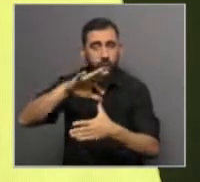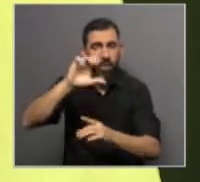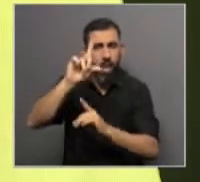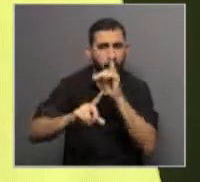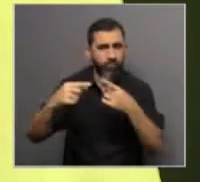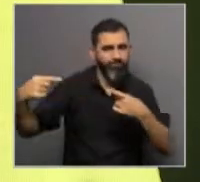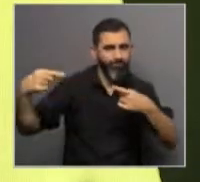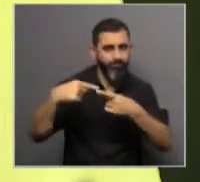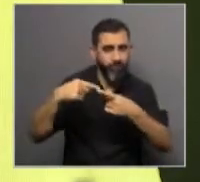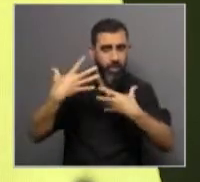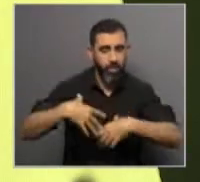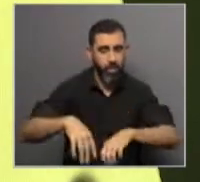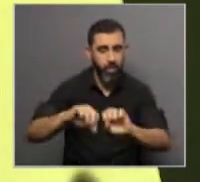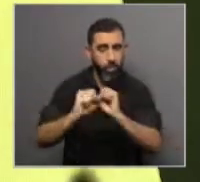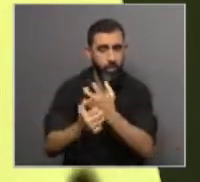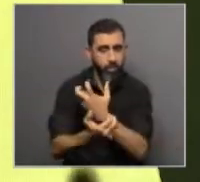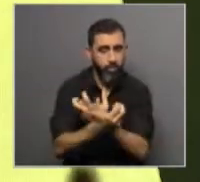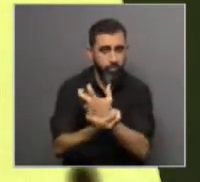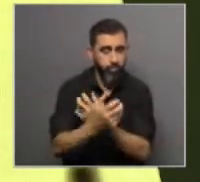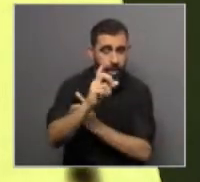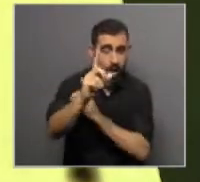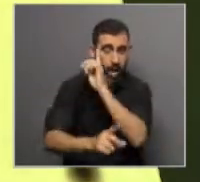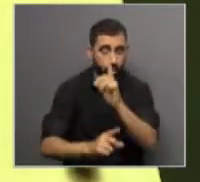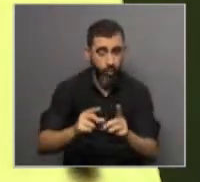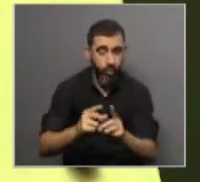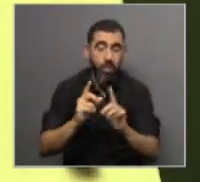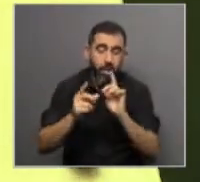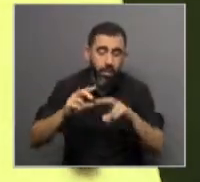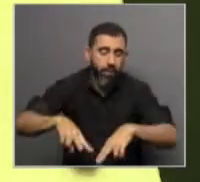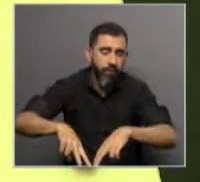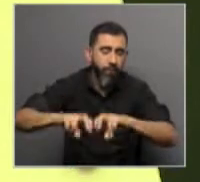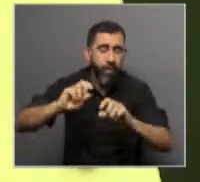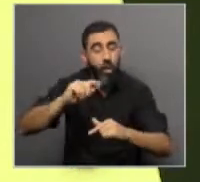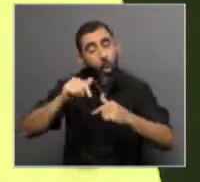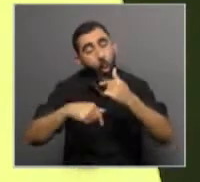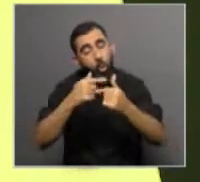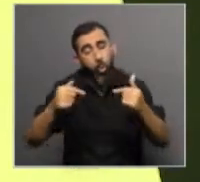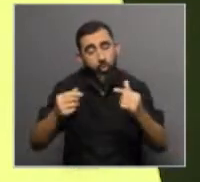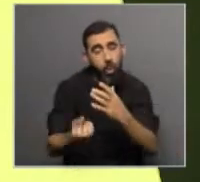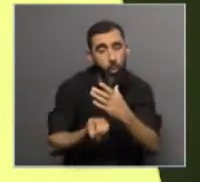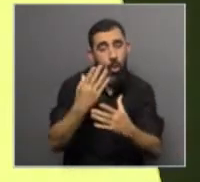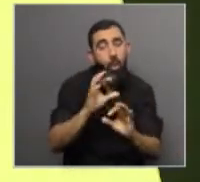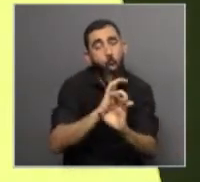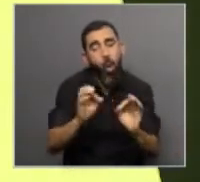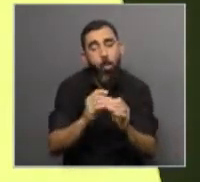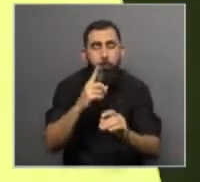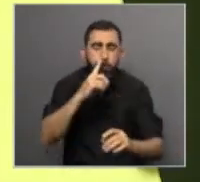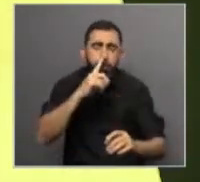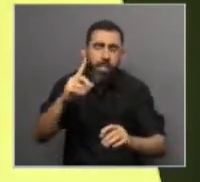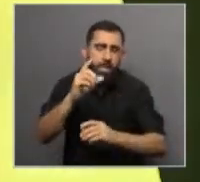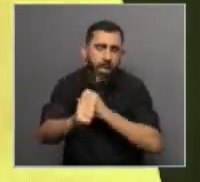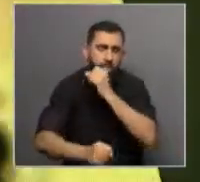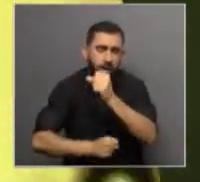hallazgos arqueológicos recientes. Seguramente debamos explorar otras teorías o agregar unos miles de años